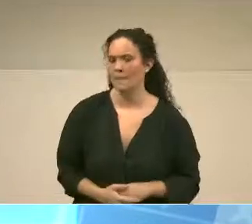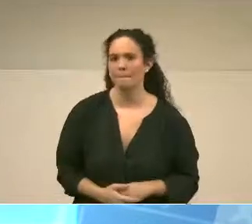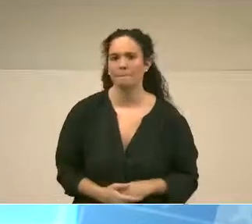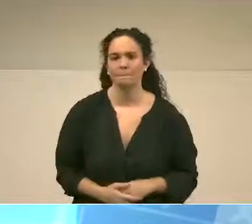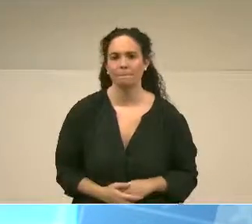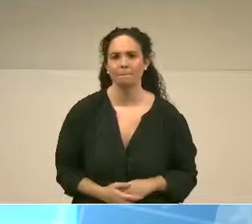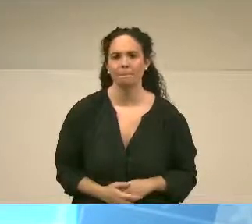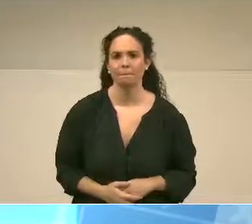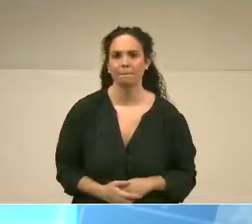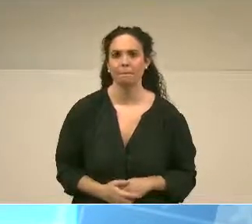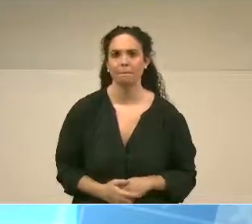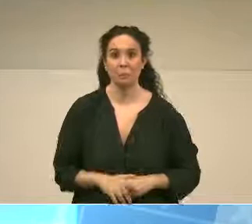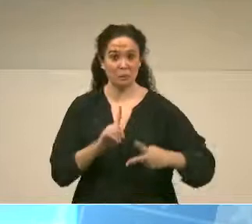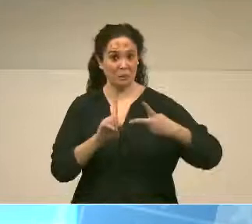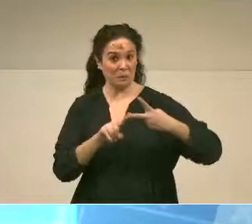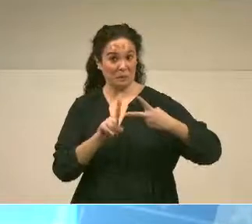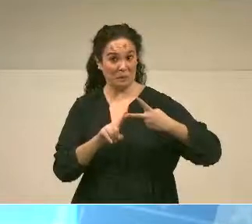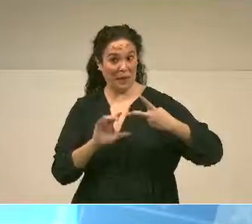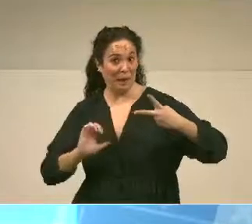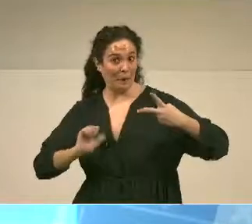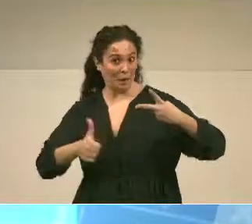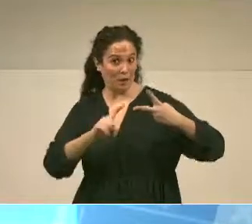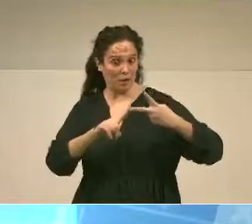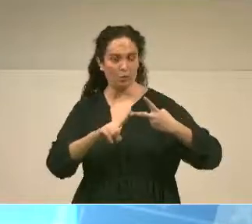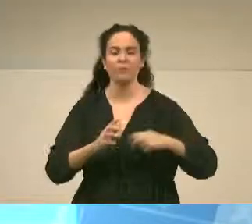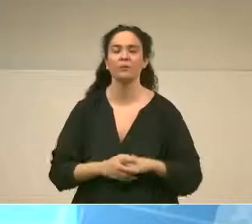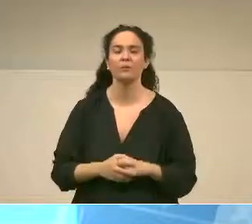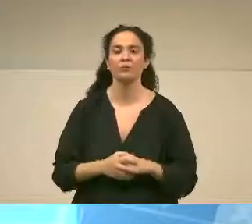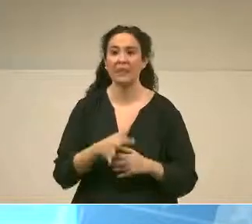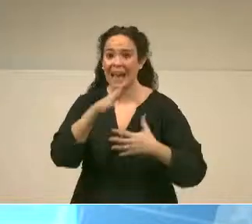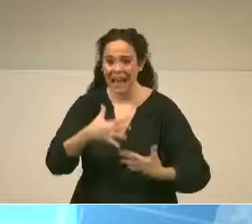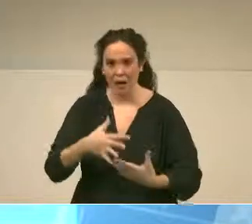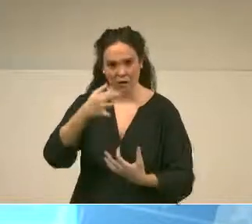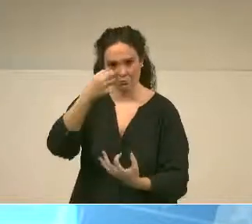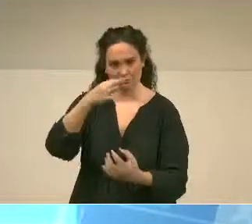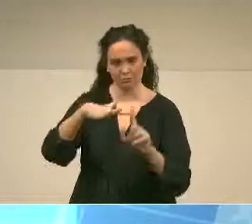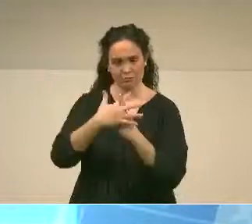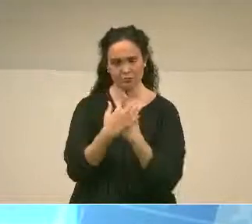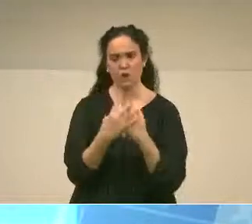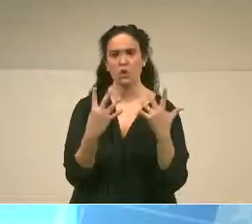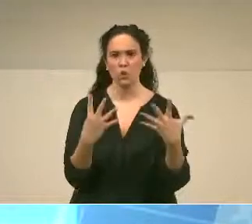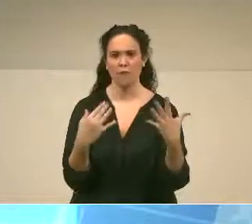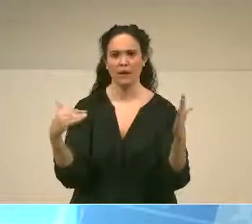Voy a empezar por el final. El número de casos activos en estos momentos es de